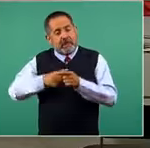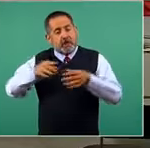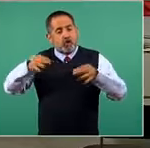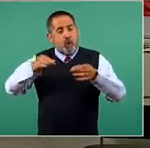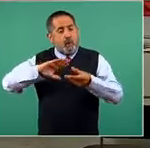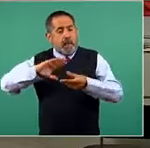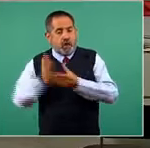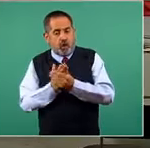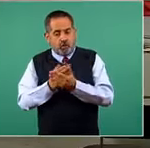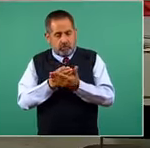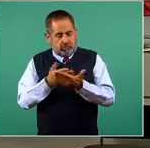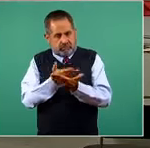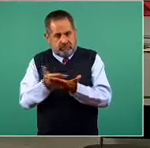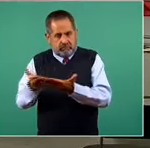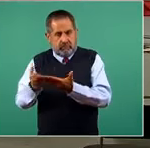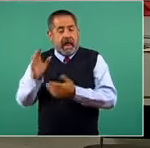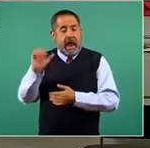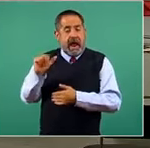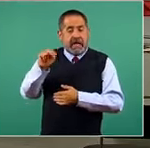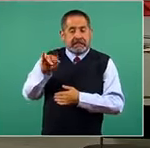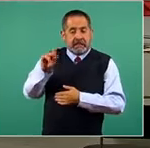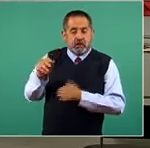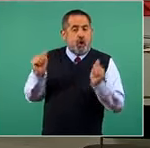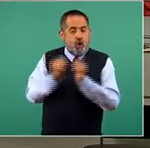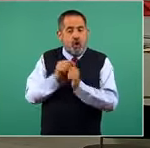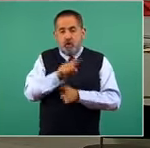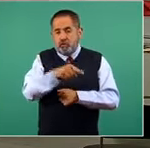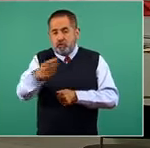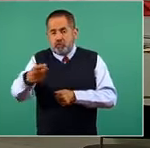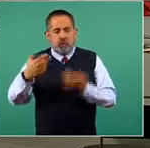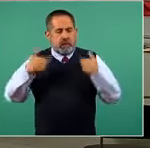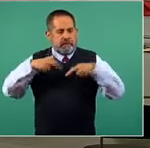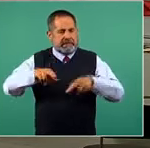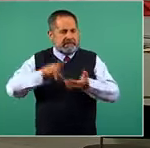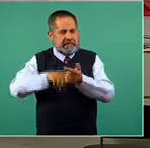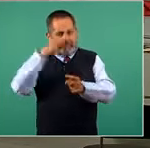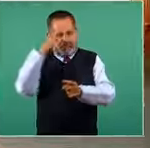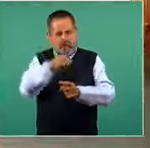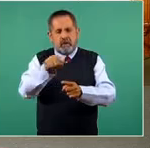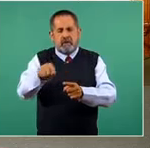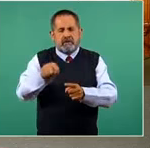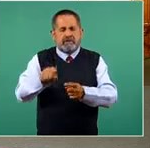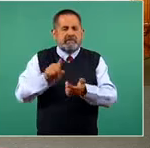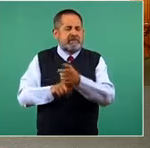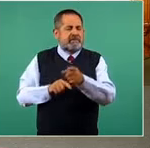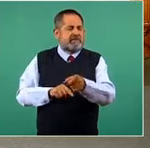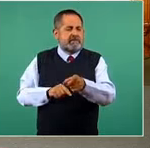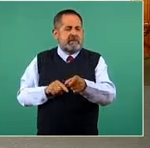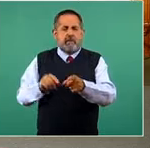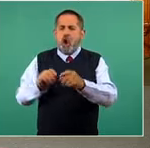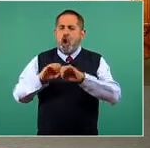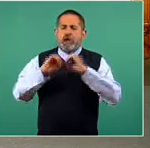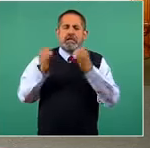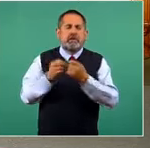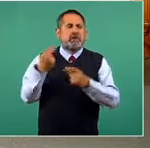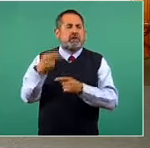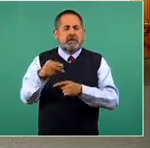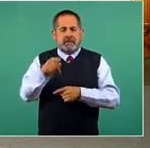en su momento Cancino, a través de su representación en México, que es una organización que se